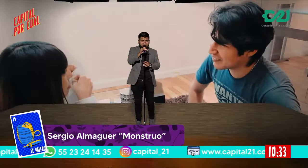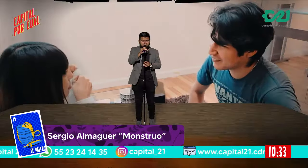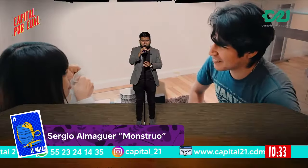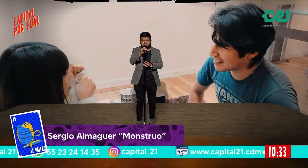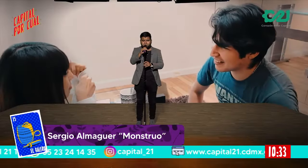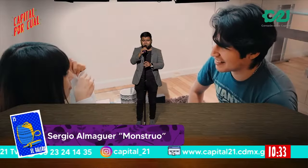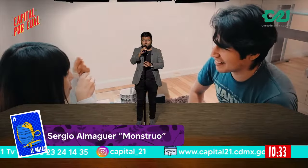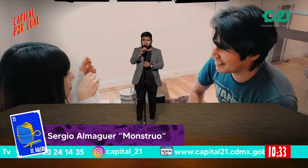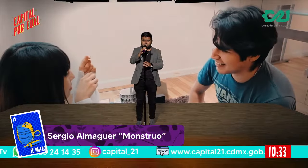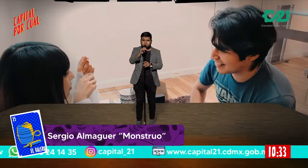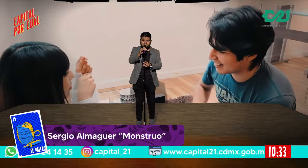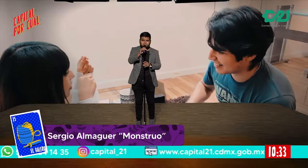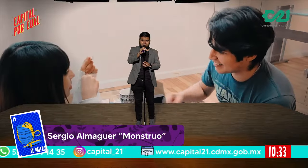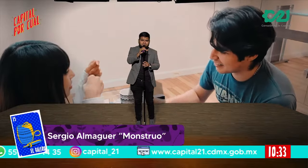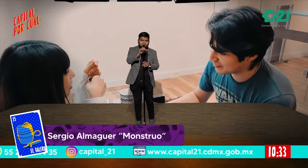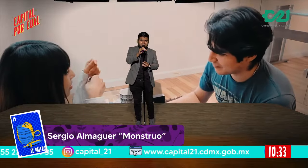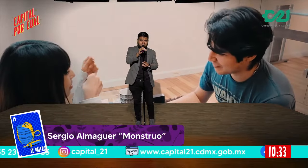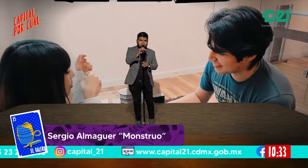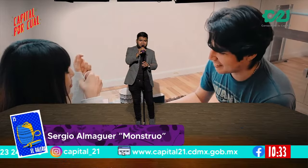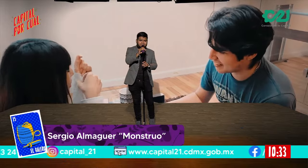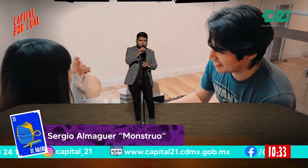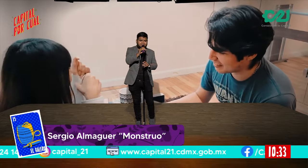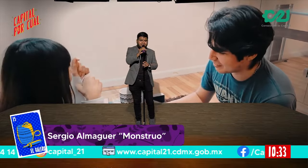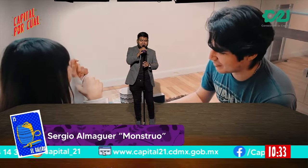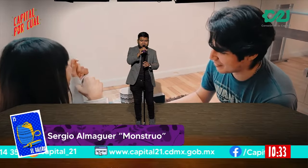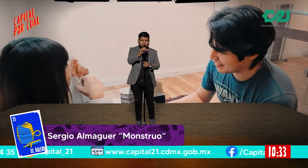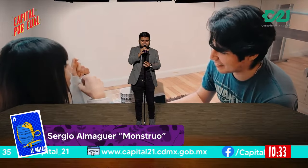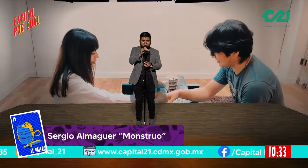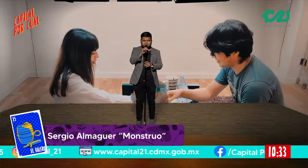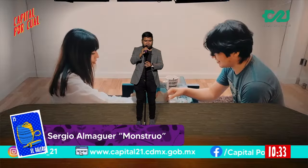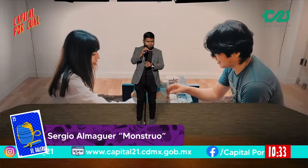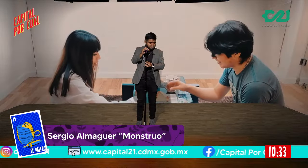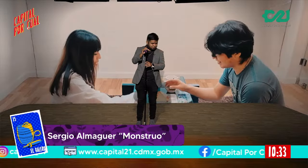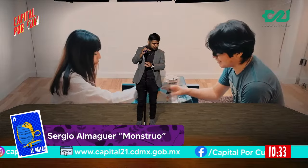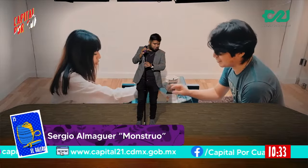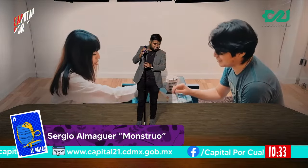de que tu luz lo vuelva a abrazar.